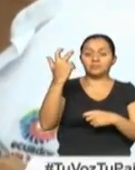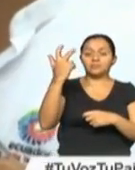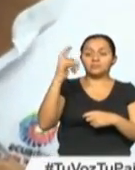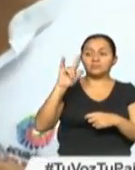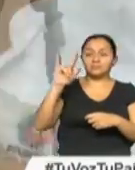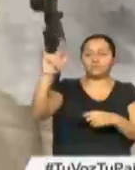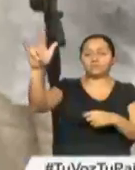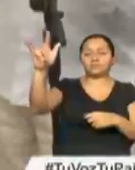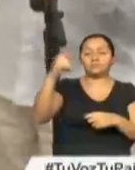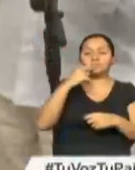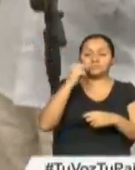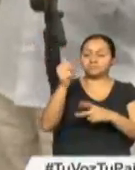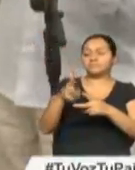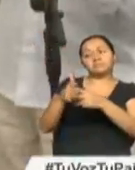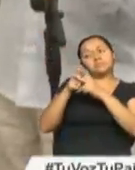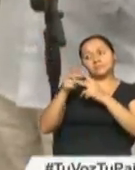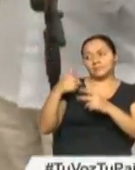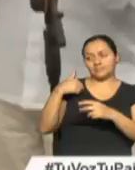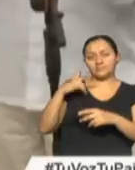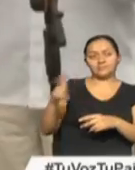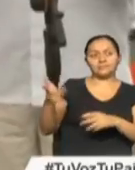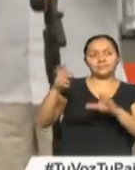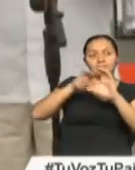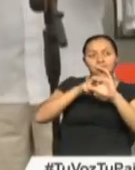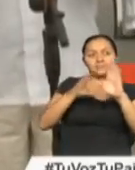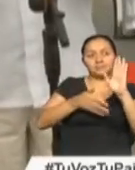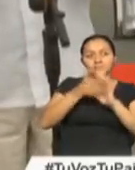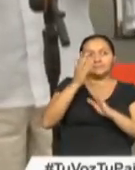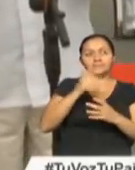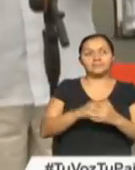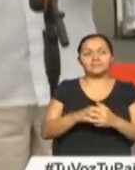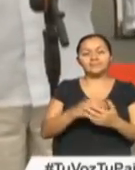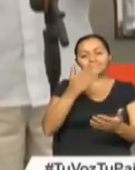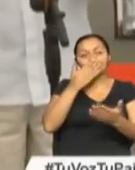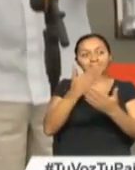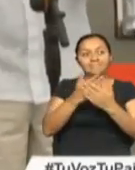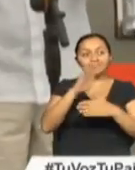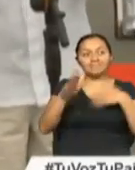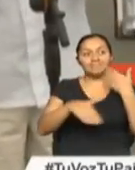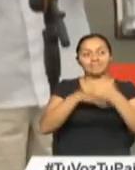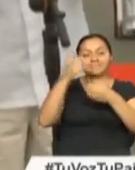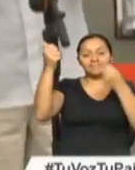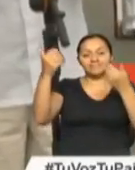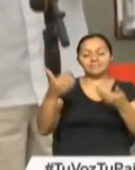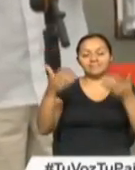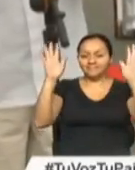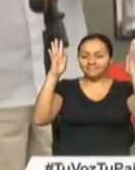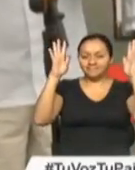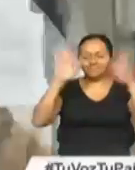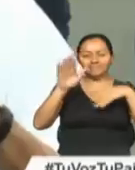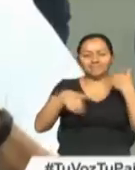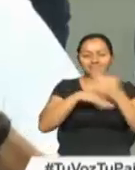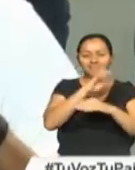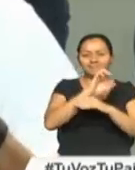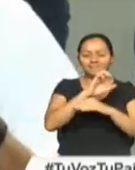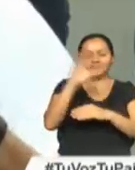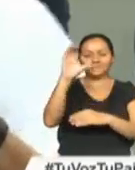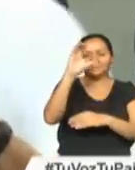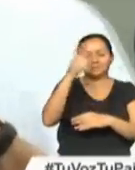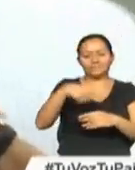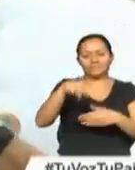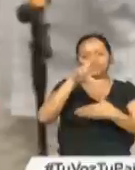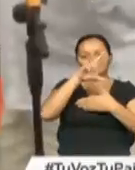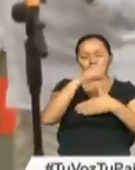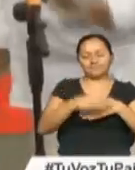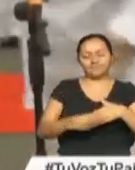pasajeros. Así que nos prestarás el tuyo, que está bien bonito, Juan Manuel. Muchísimas gracias, bienvenido nuevamente y un saludo a Ecuador, Colombia y a toda América